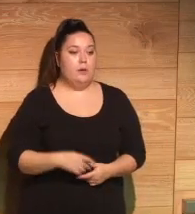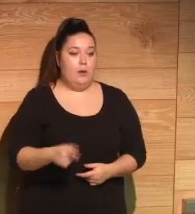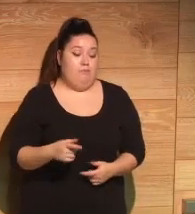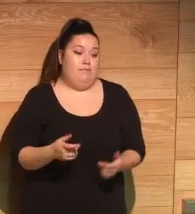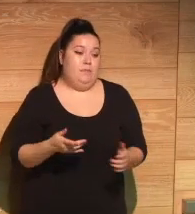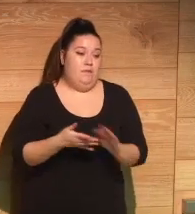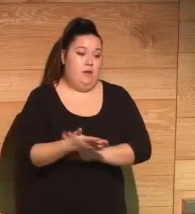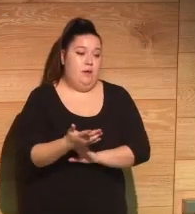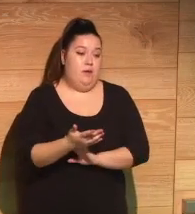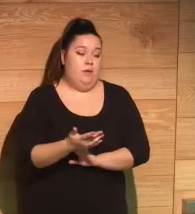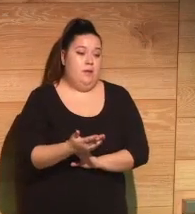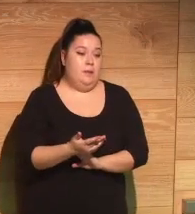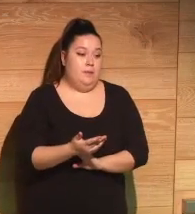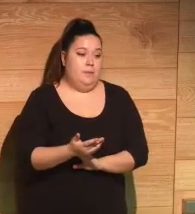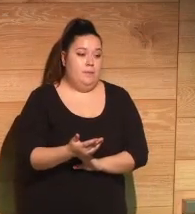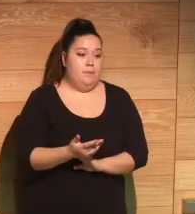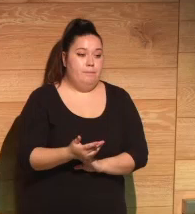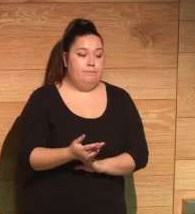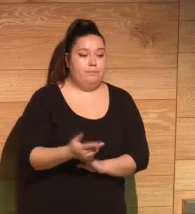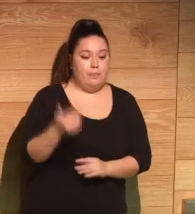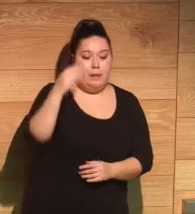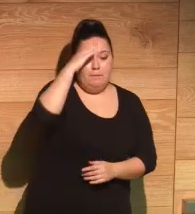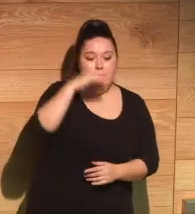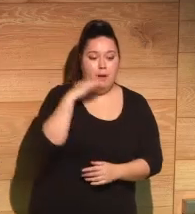y ensalzar o revivir al abuelo.